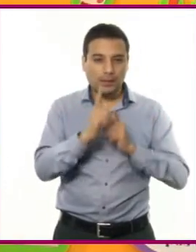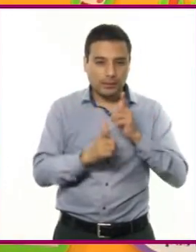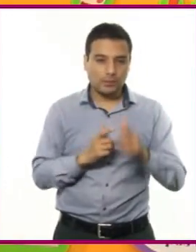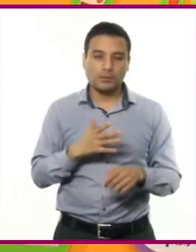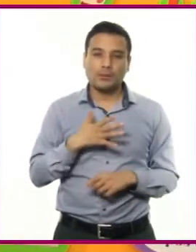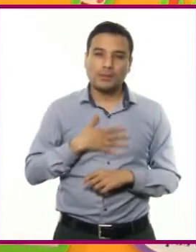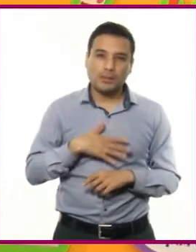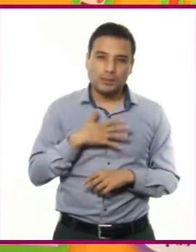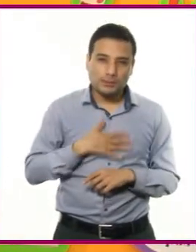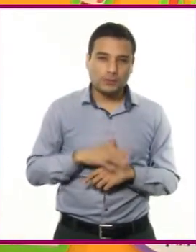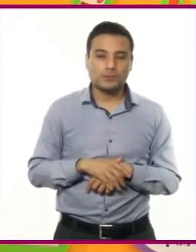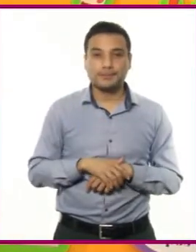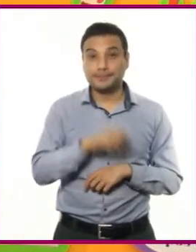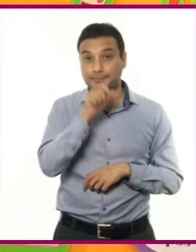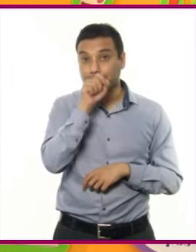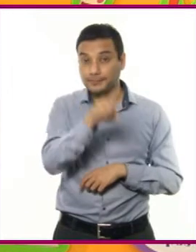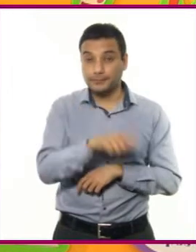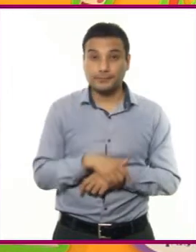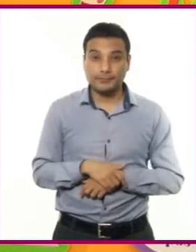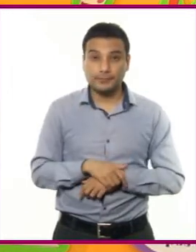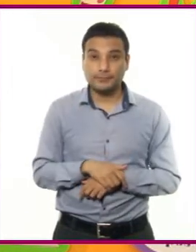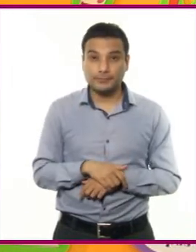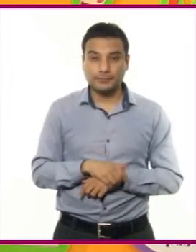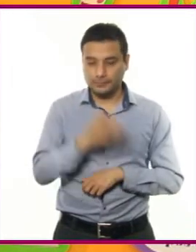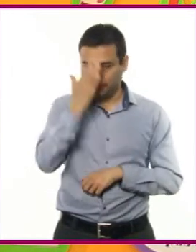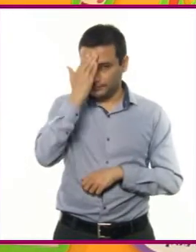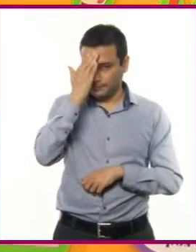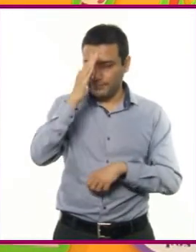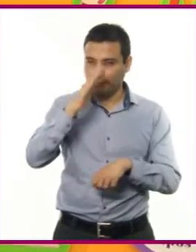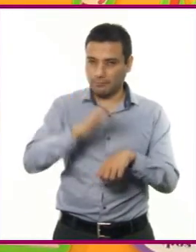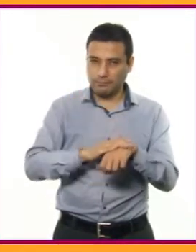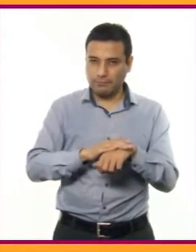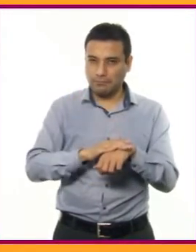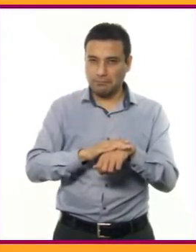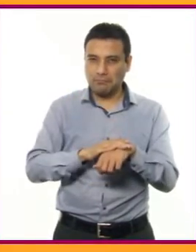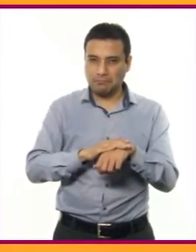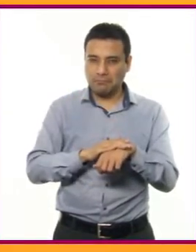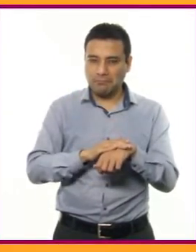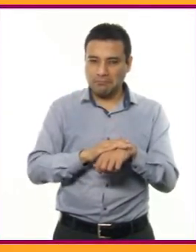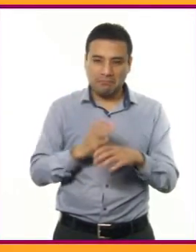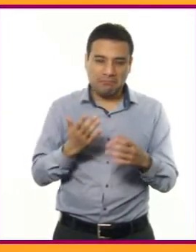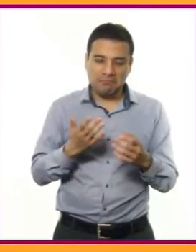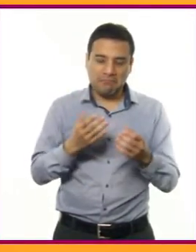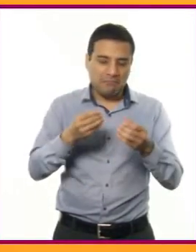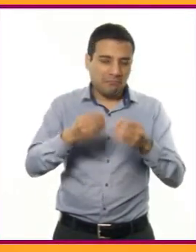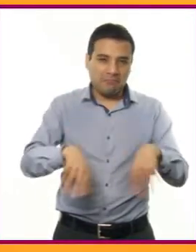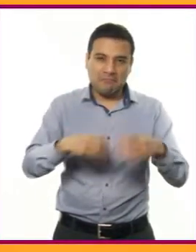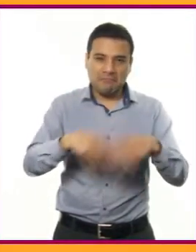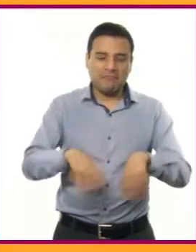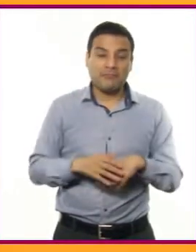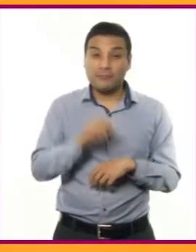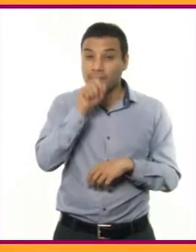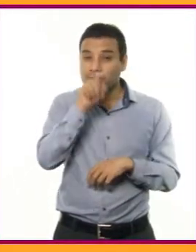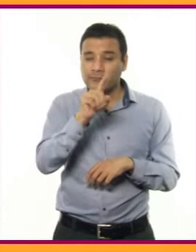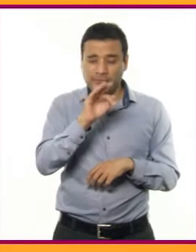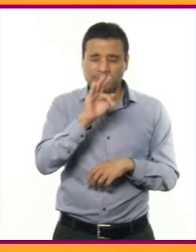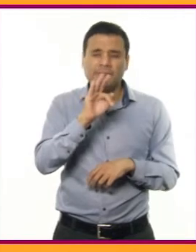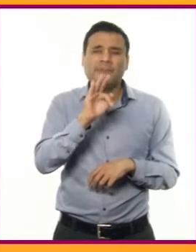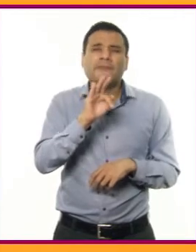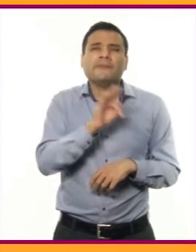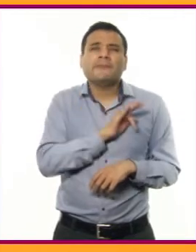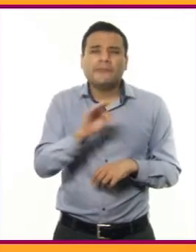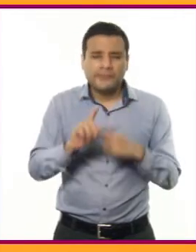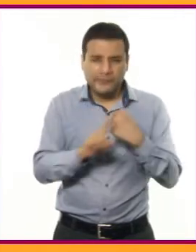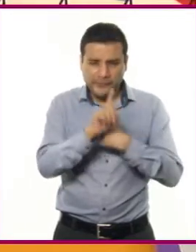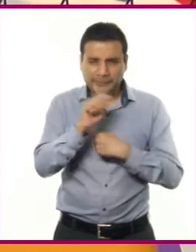cansancio y perturbación de memoria a corto plazo. También puede dar lugar a efectos